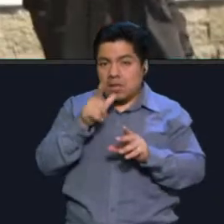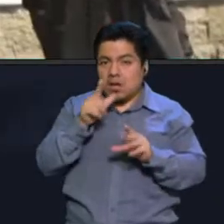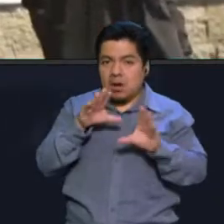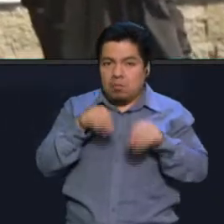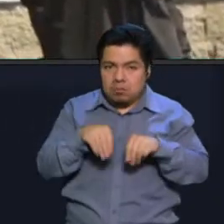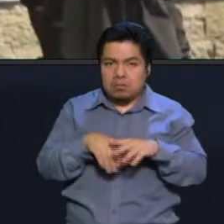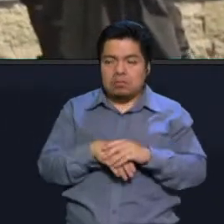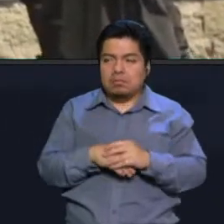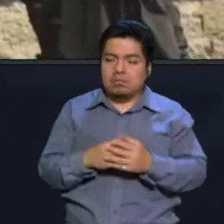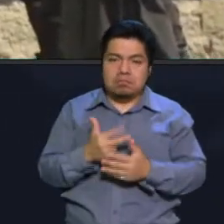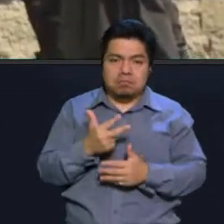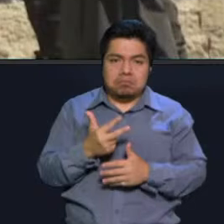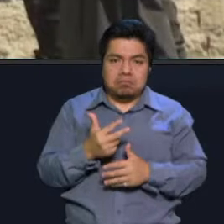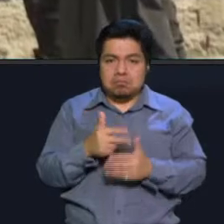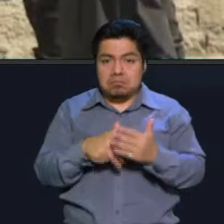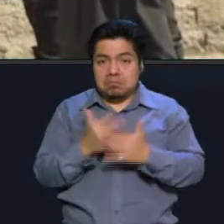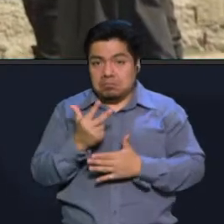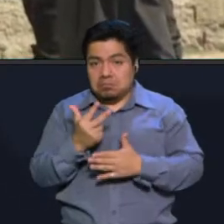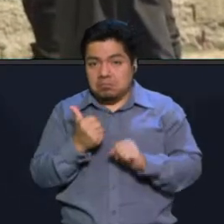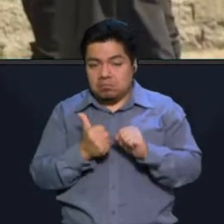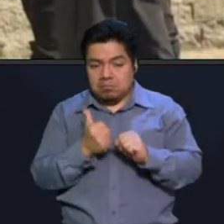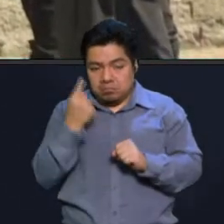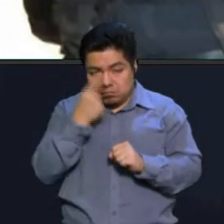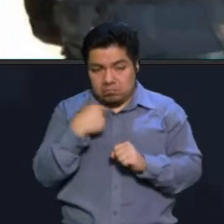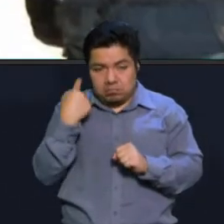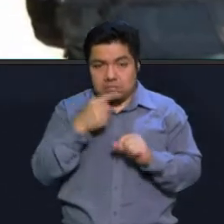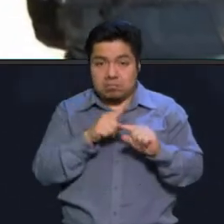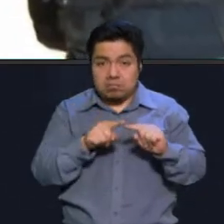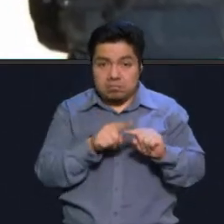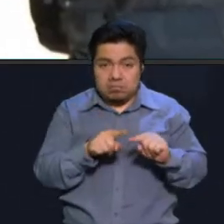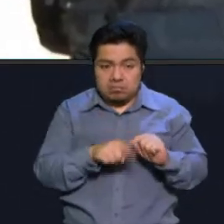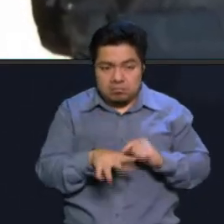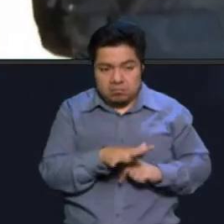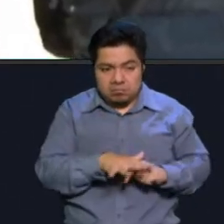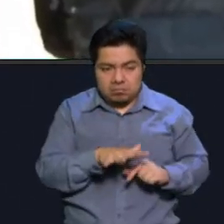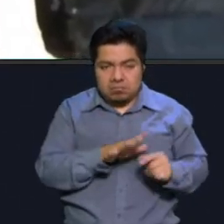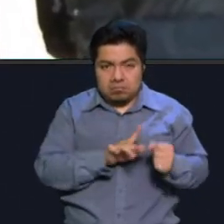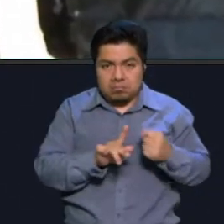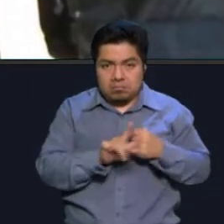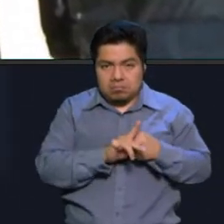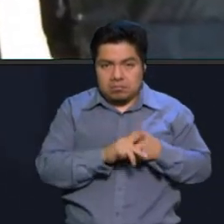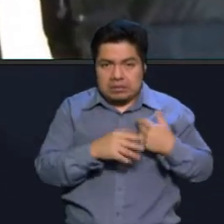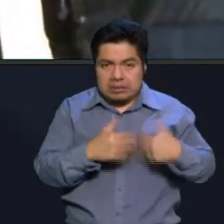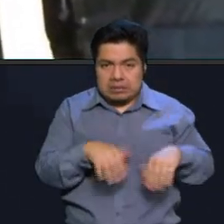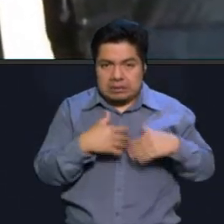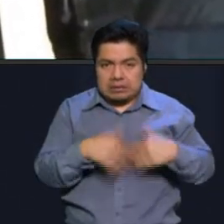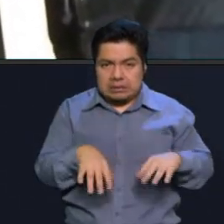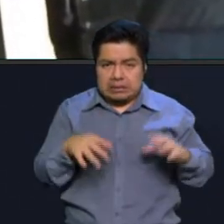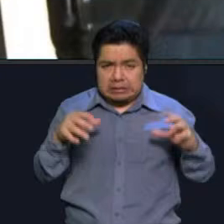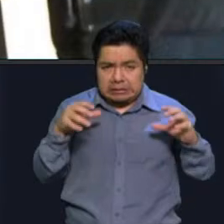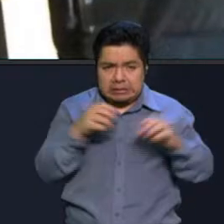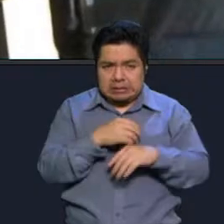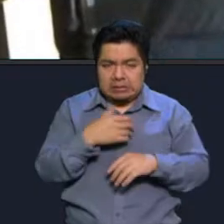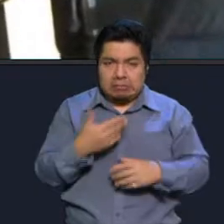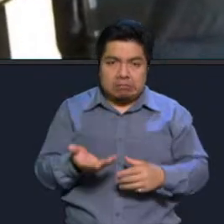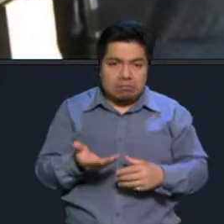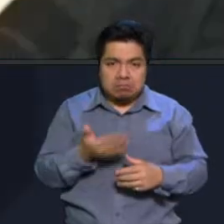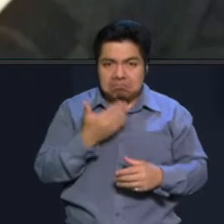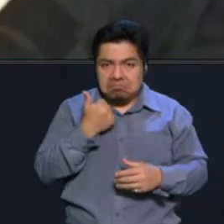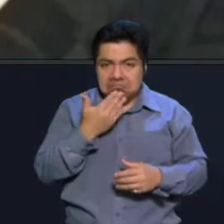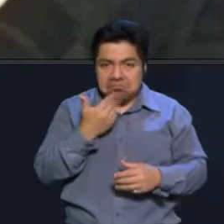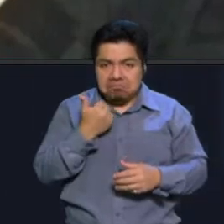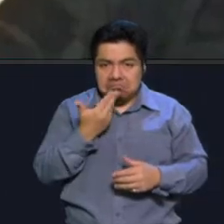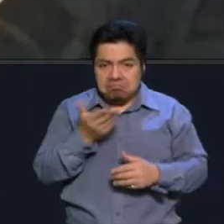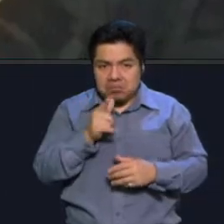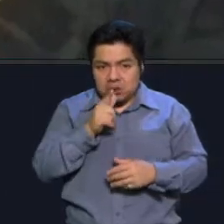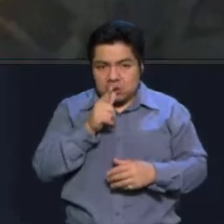durar hasta de 8 a 13 horas en diferentes regiones del país. Se convierten en lugares verdaderamente anárquicos sin energía.